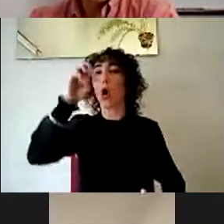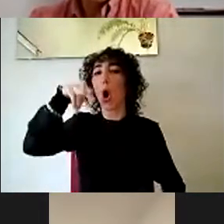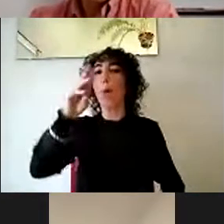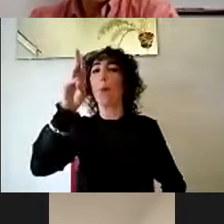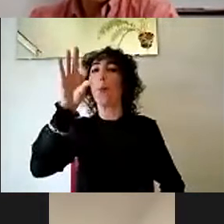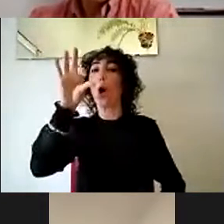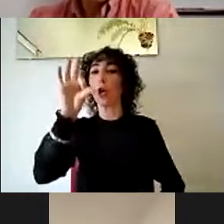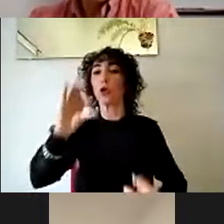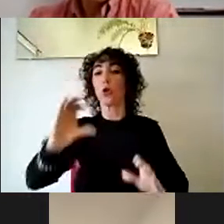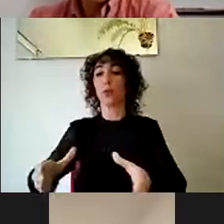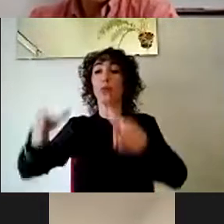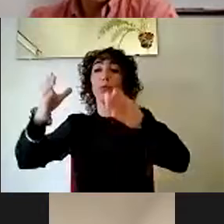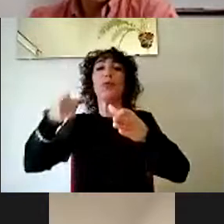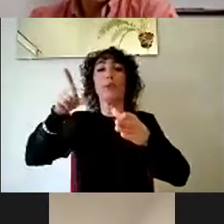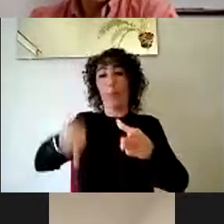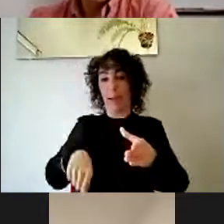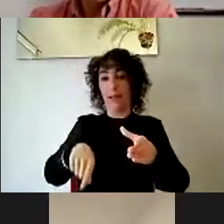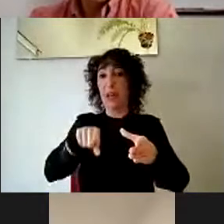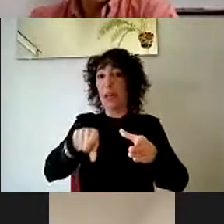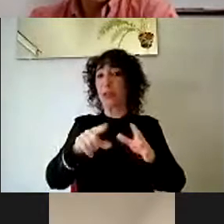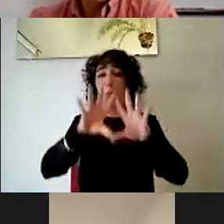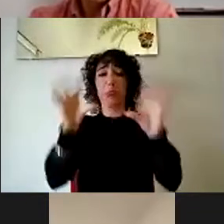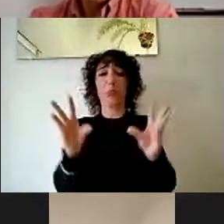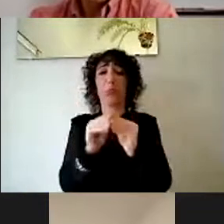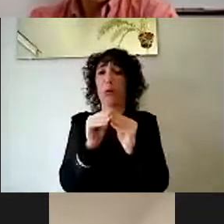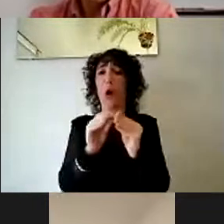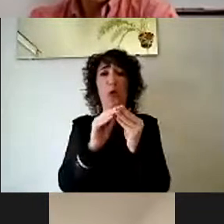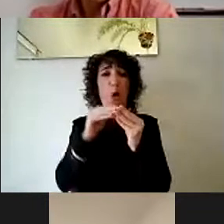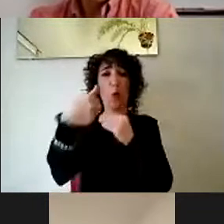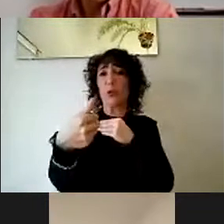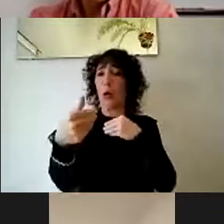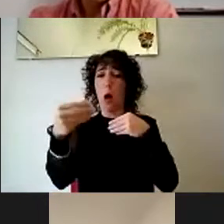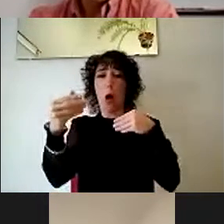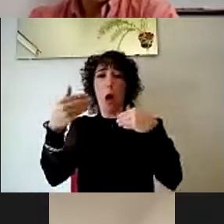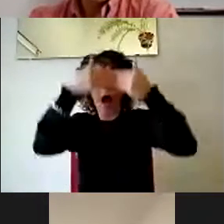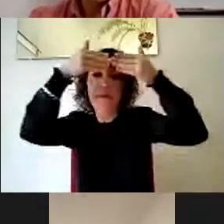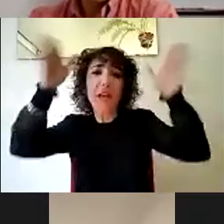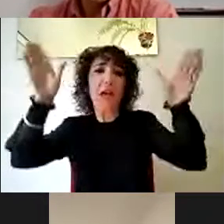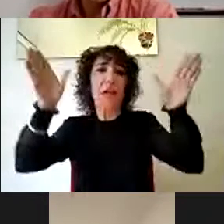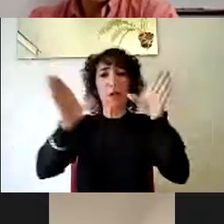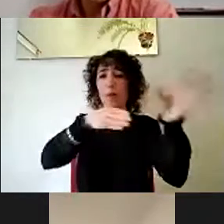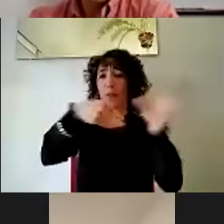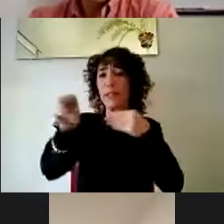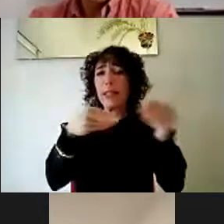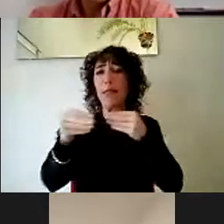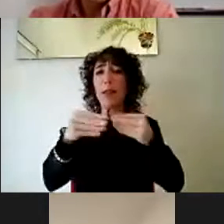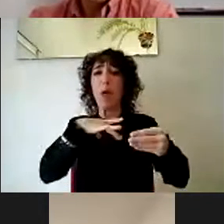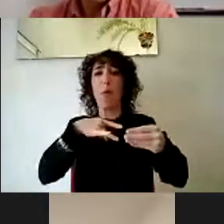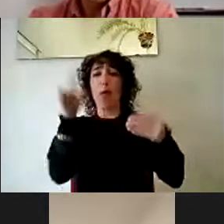en líneas generales, es un documento abierto, un documento flexible y un documento que se puede ir